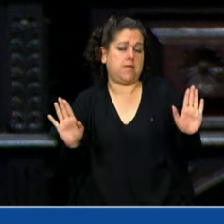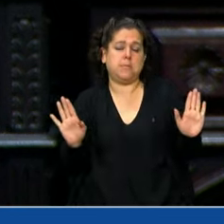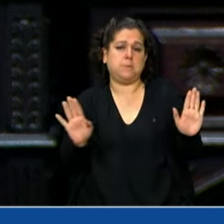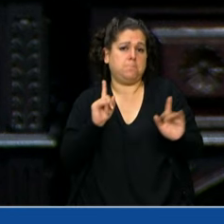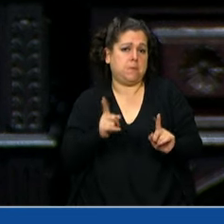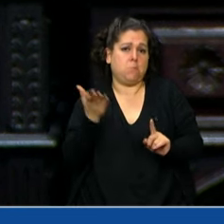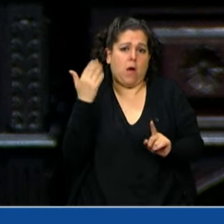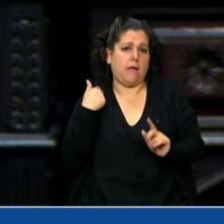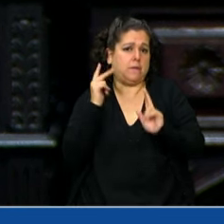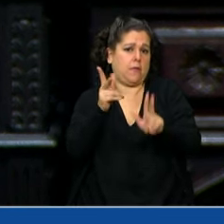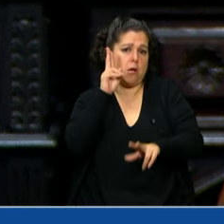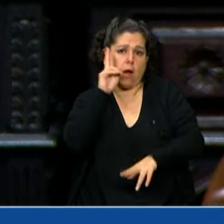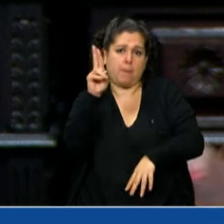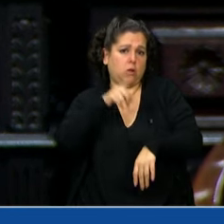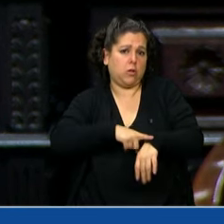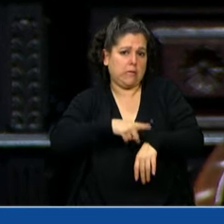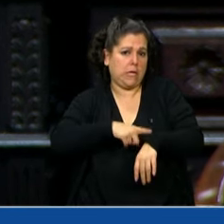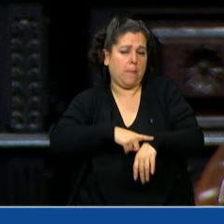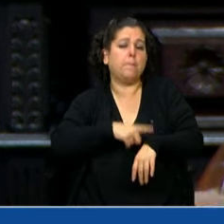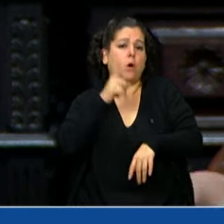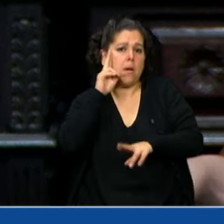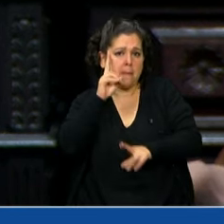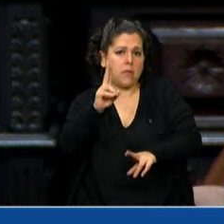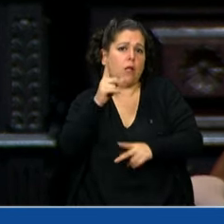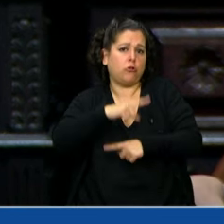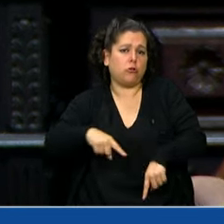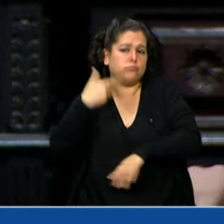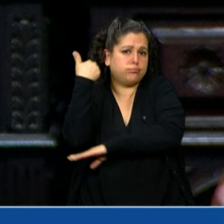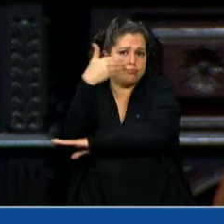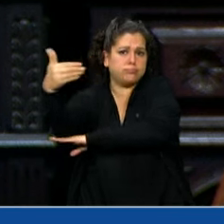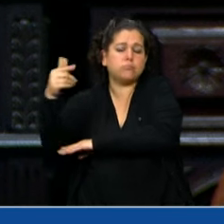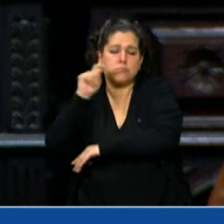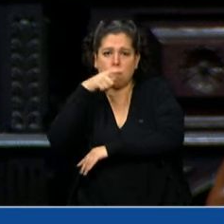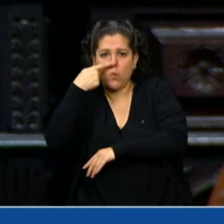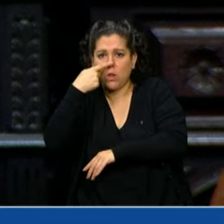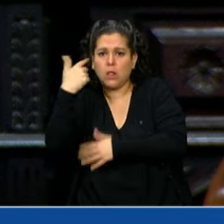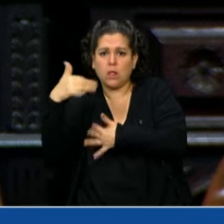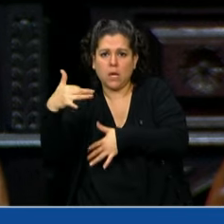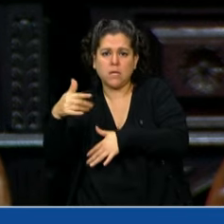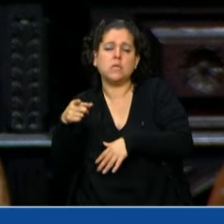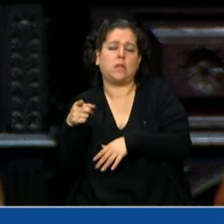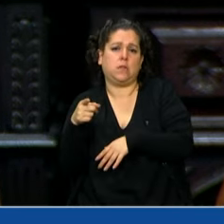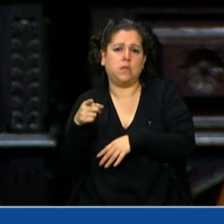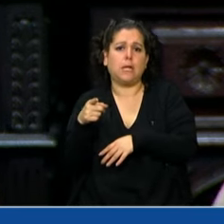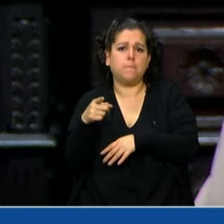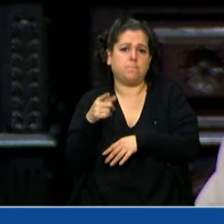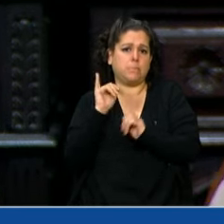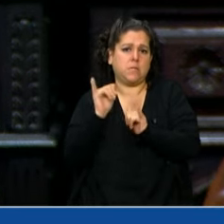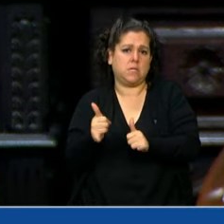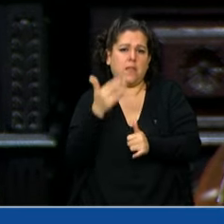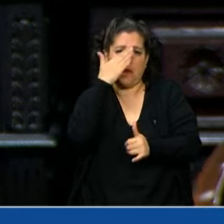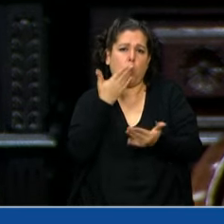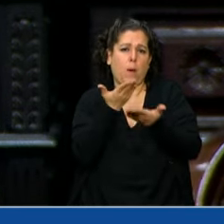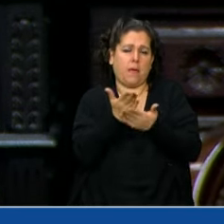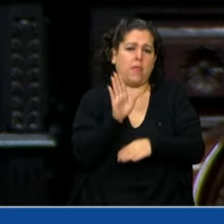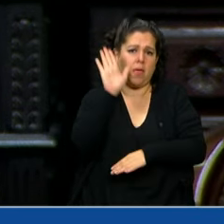decía antes hacerle honor al tiempo y a las cosas muy interesantes que han dicho mis compañeros y que seguramente ahora irti si luego voy a pedir la